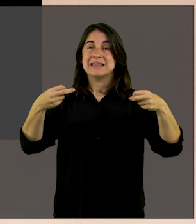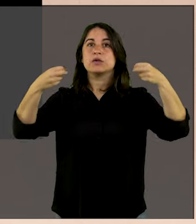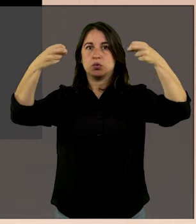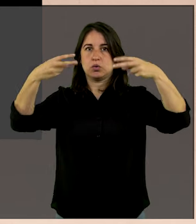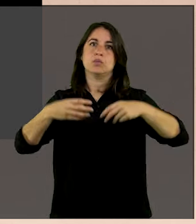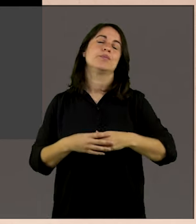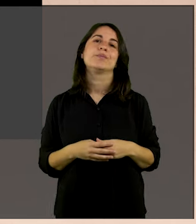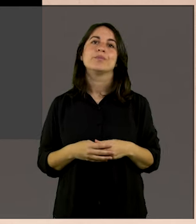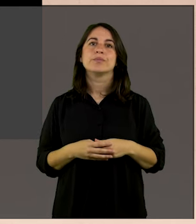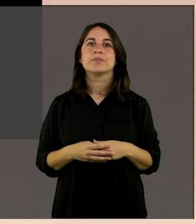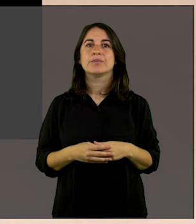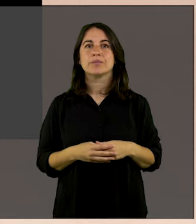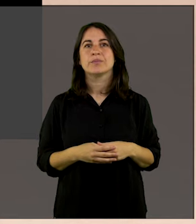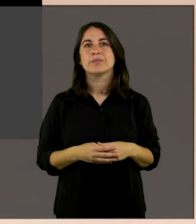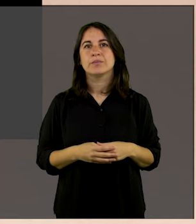y sobretitulado.